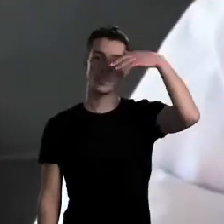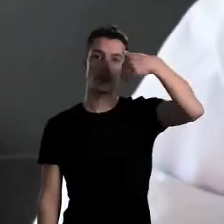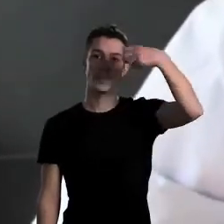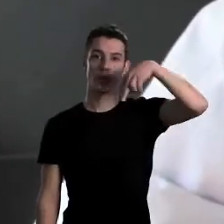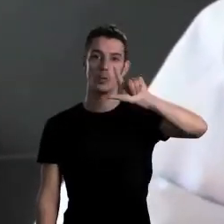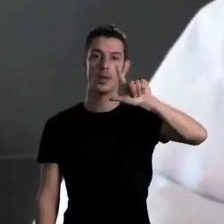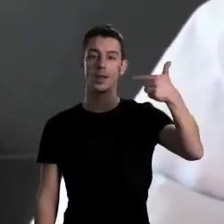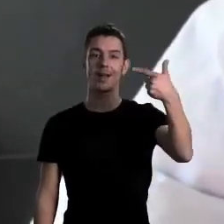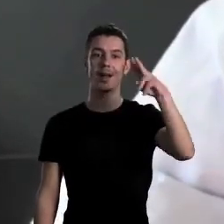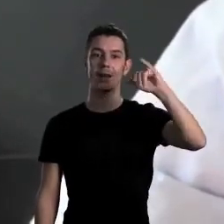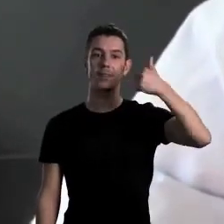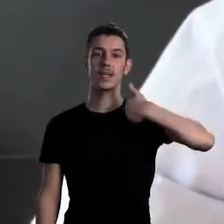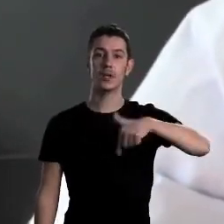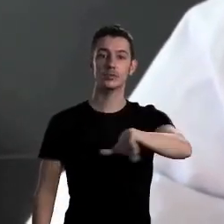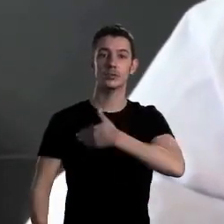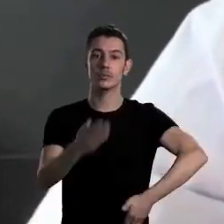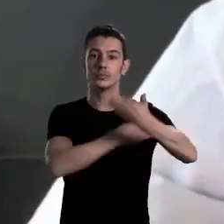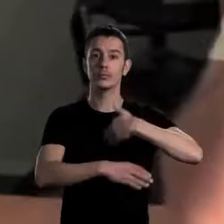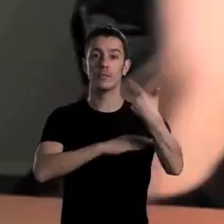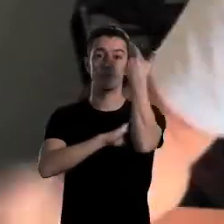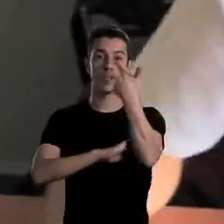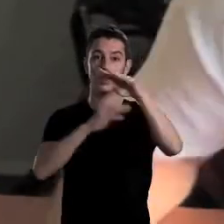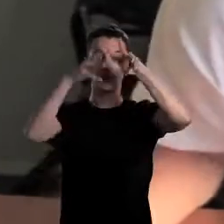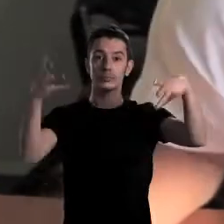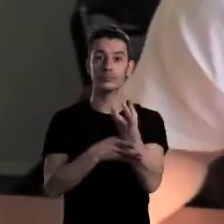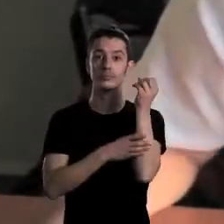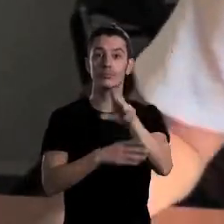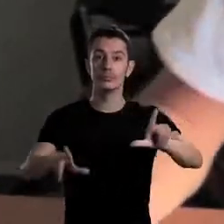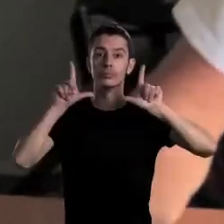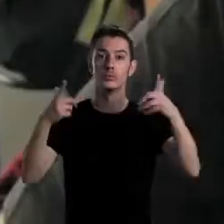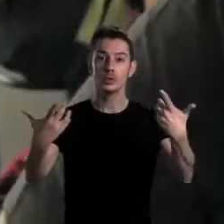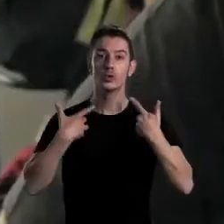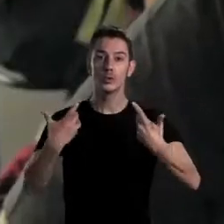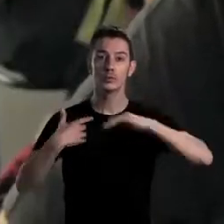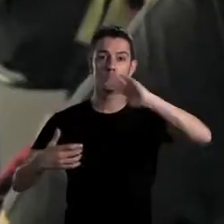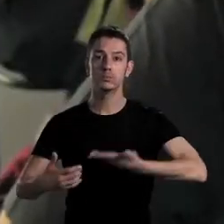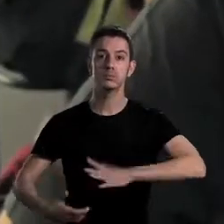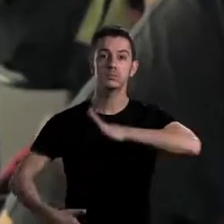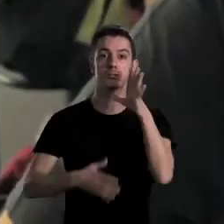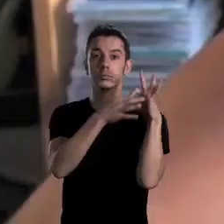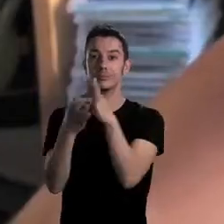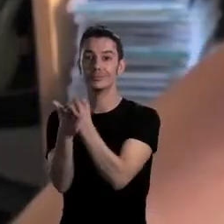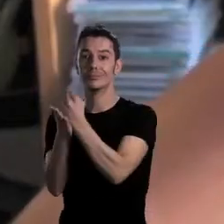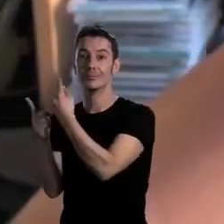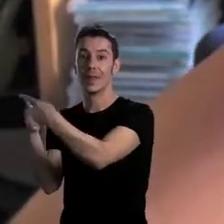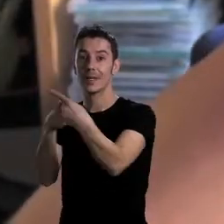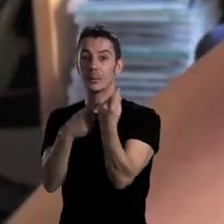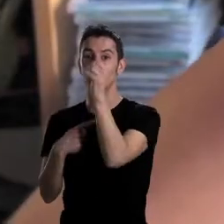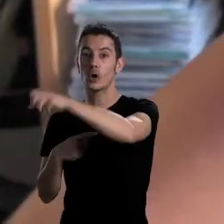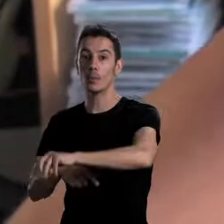Hola, soy Manuel García, el estudiante que colgó un vídeo en el que salía sufriendo los nefastos efectos de los medicamentos que venden las webs